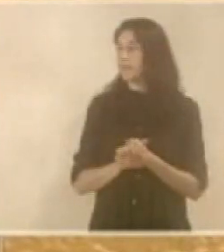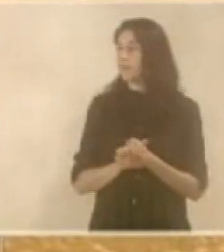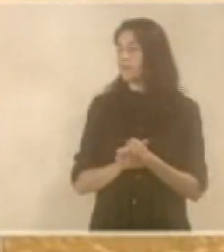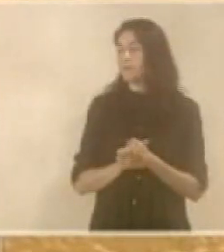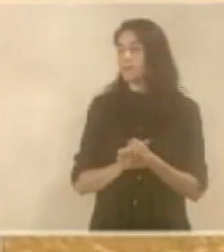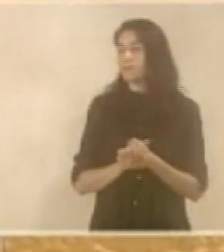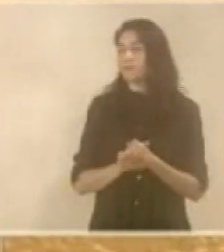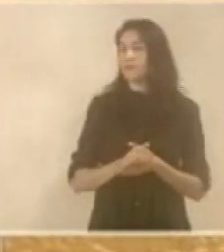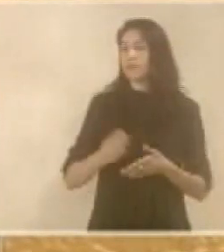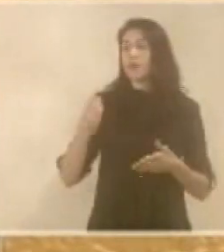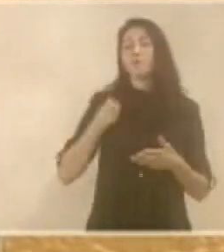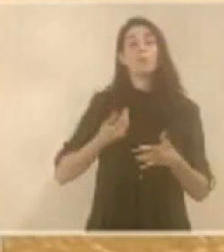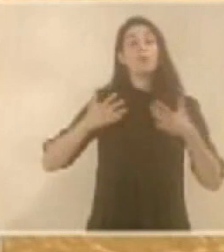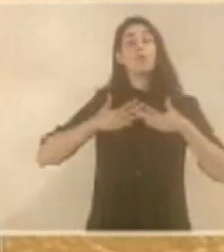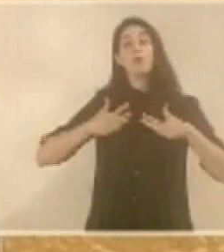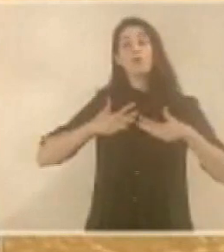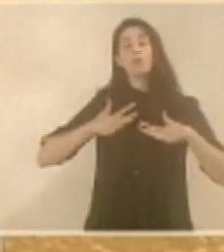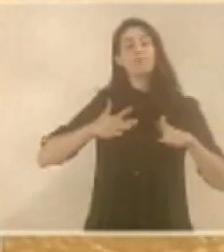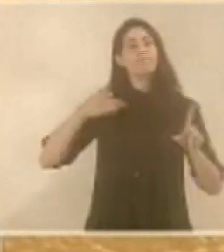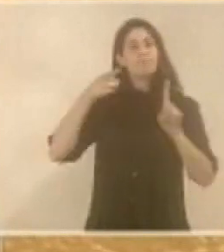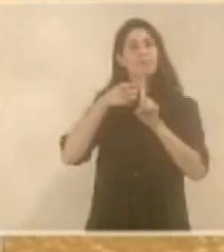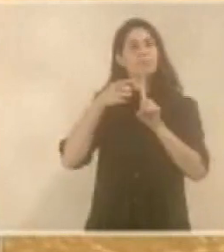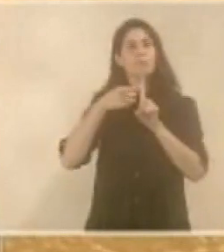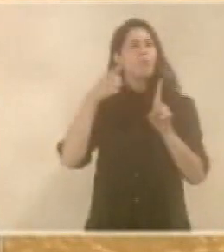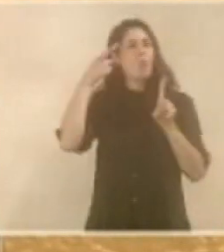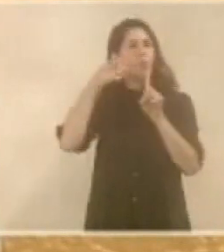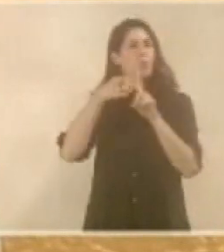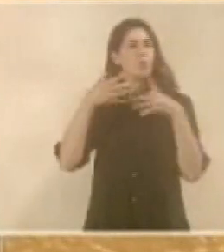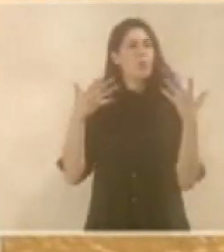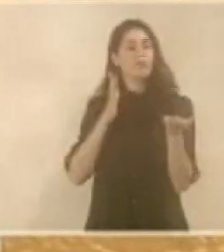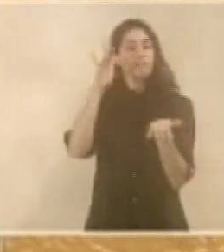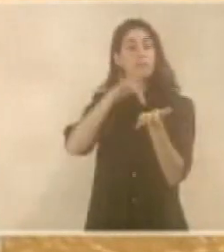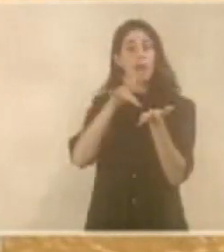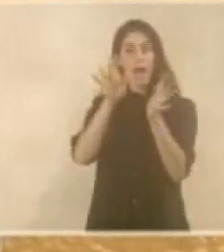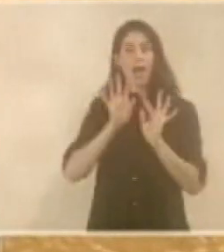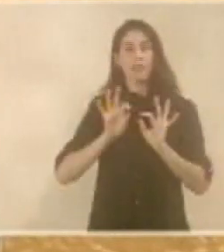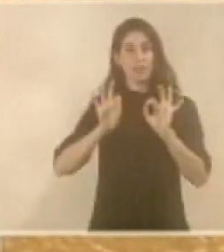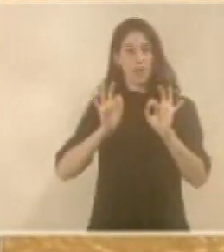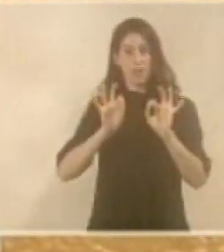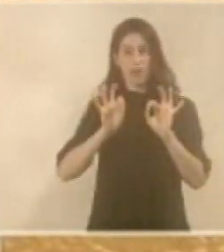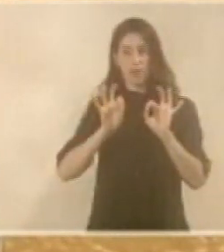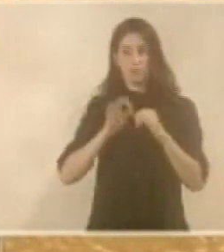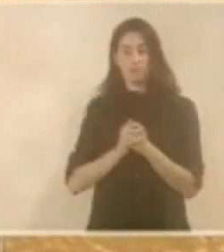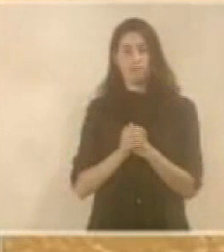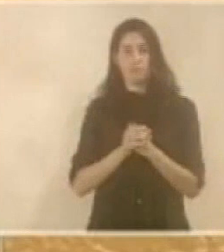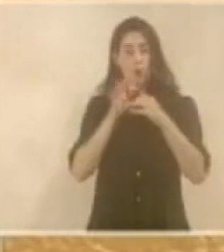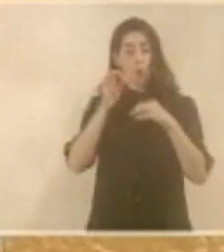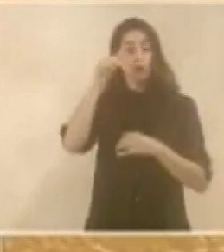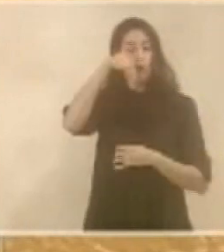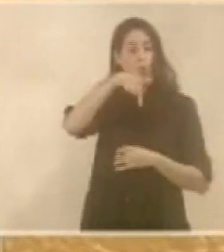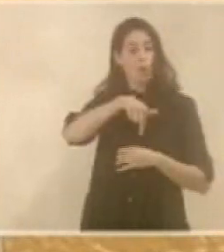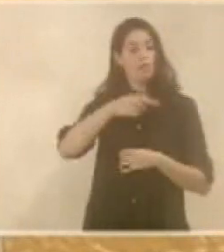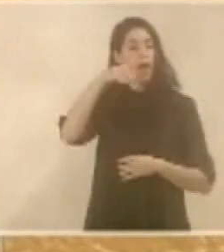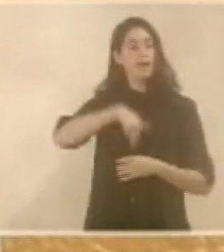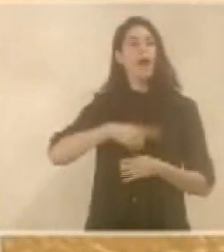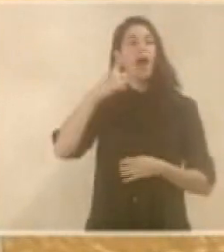se utiliza en situaciones muy especiales. Es la segunda vez que me lo pongo en la ciudad de Almería, lo cual es una forma